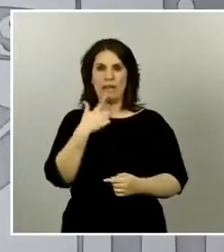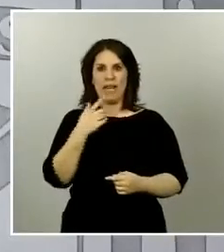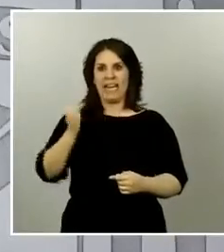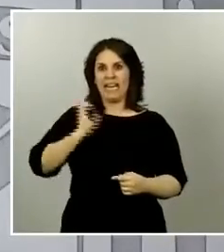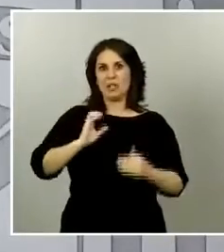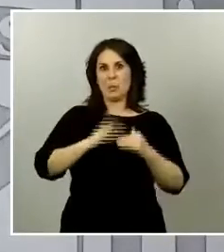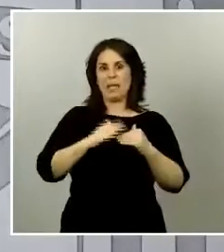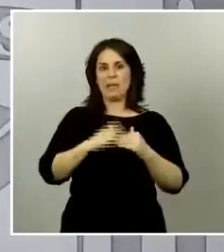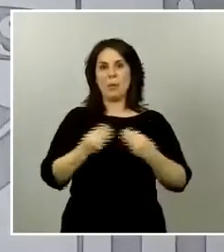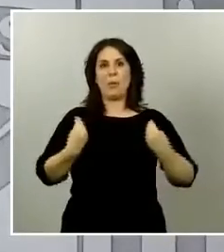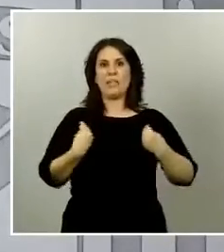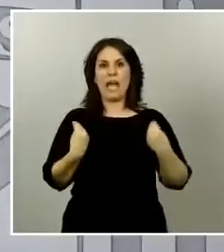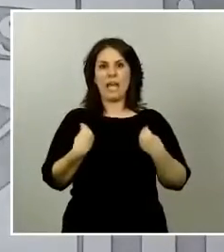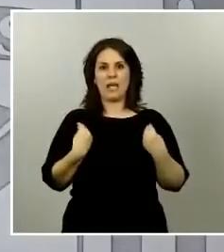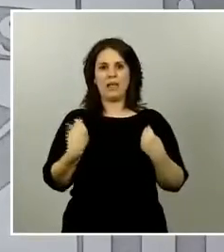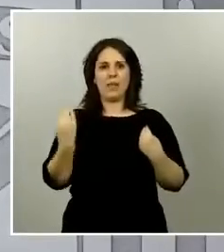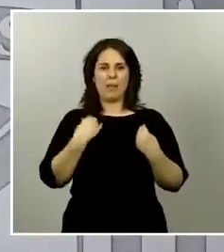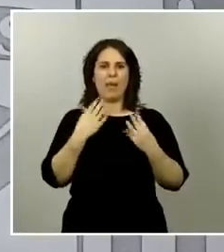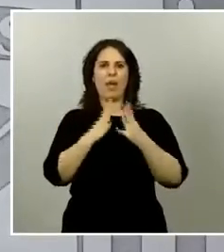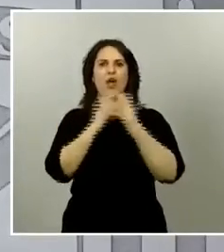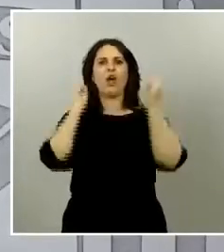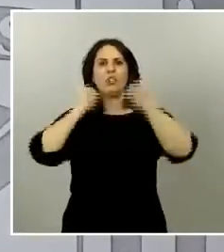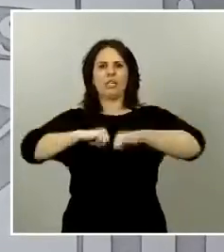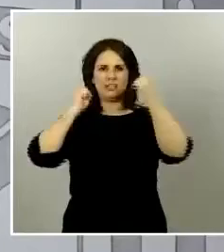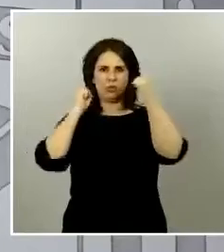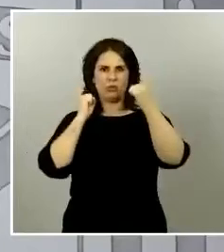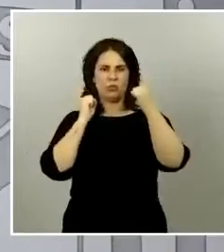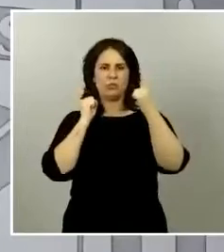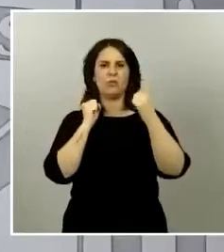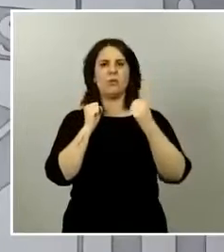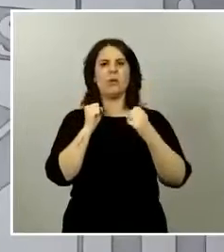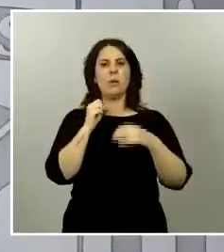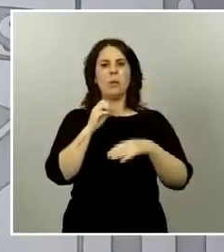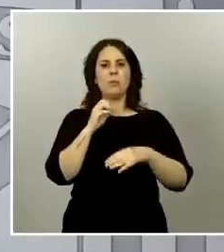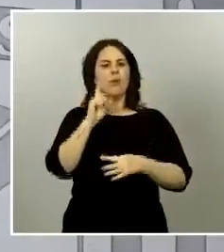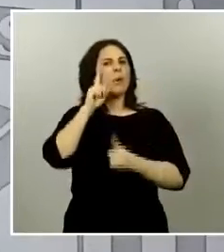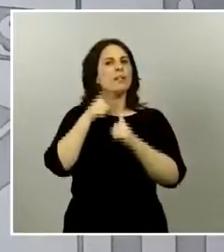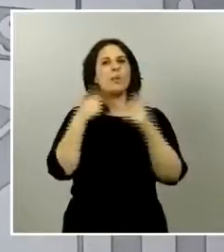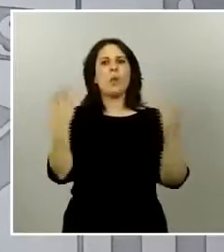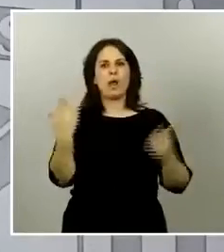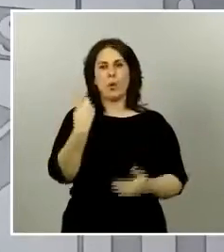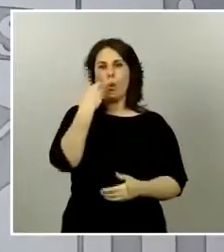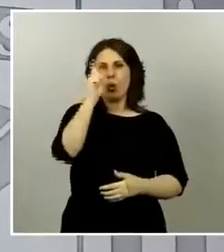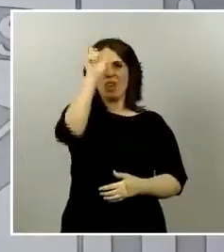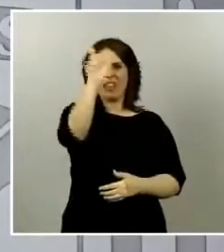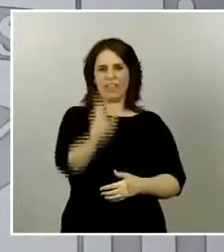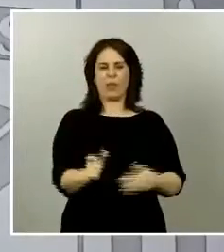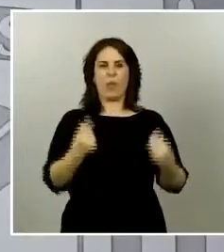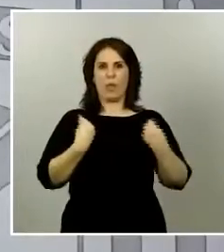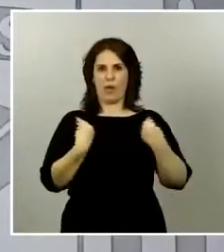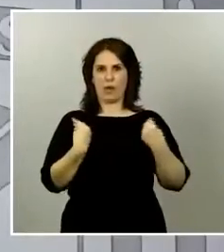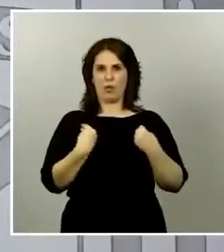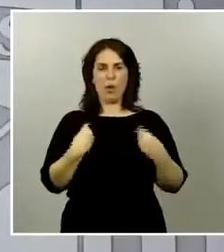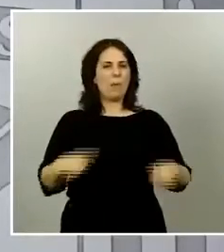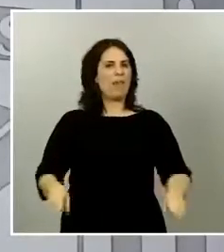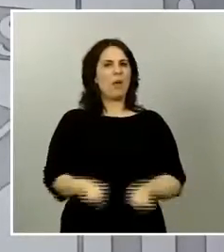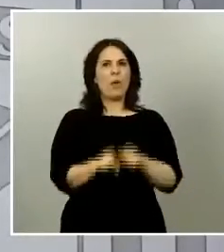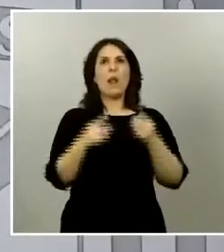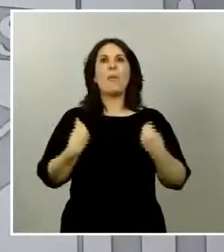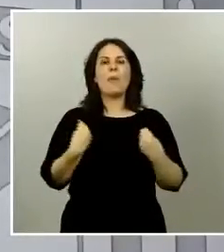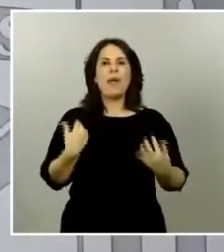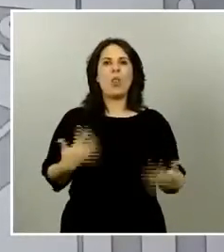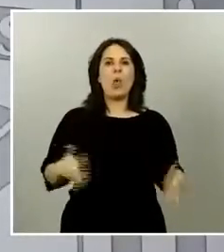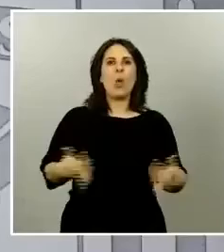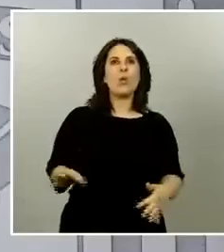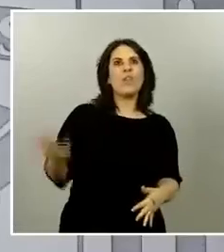con las comunidades autónomas y, por tanto, el ingreso mínimo vital tiene que contar con ese consenso que permita al final que el ciudadano